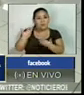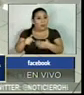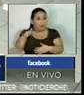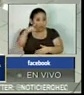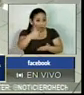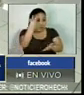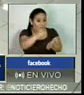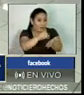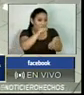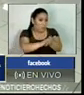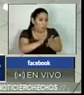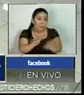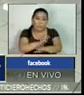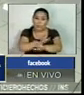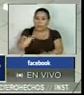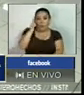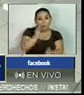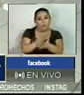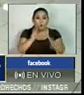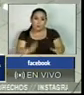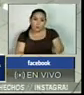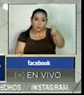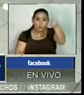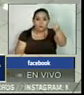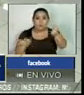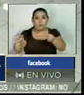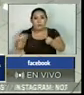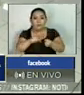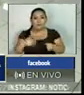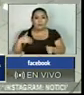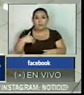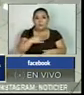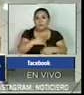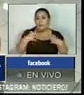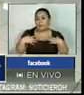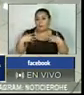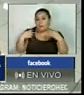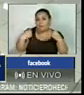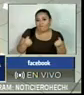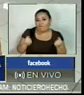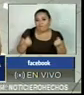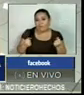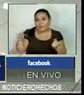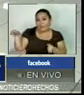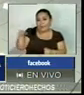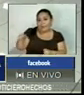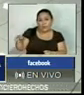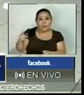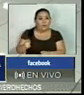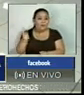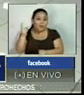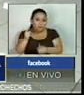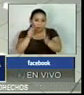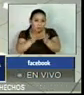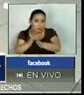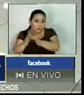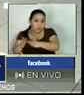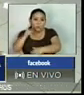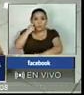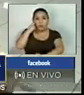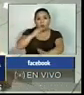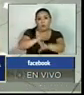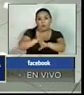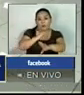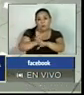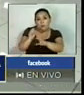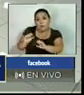para hoy ha sido suspendido porque según autoridades del Ministerio de Salud no estaban teniendo todas las medidas de prevención